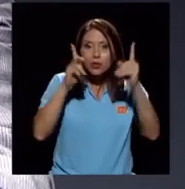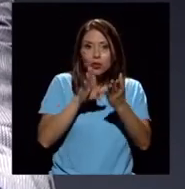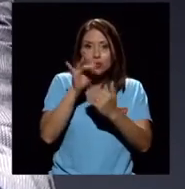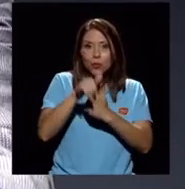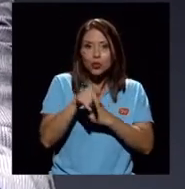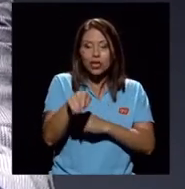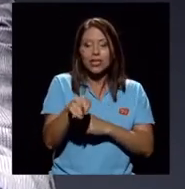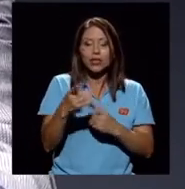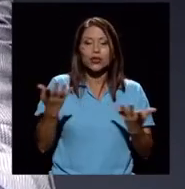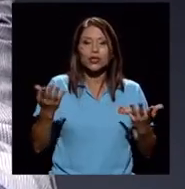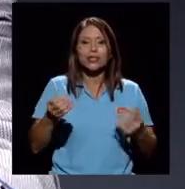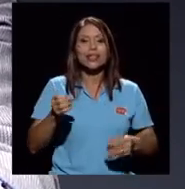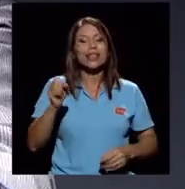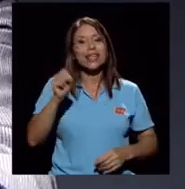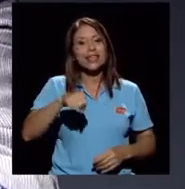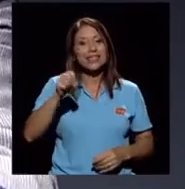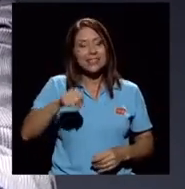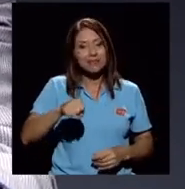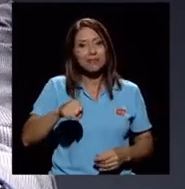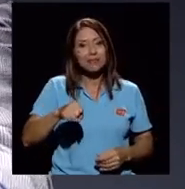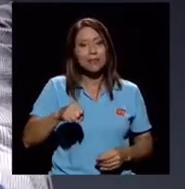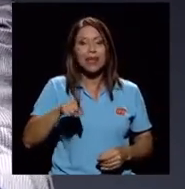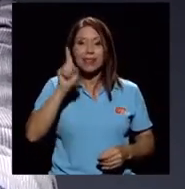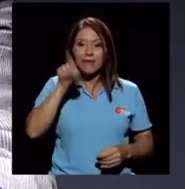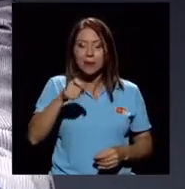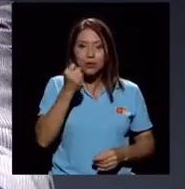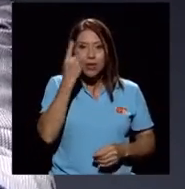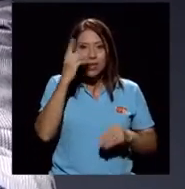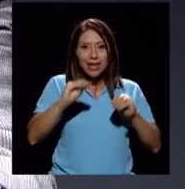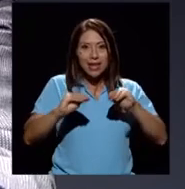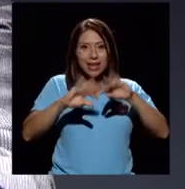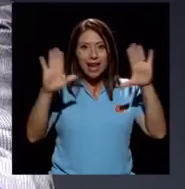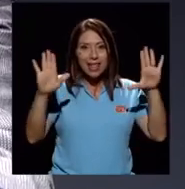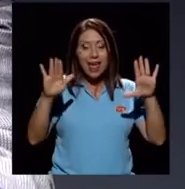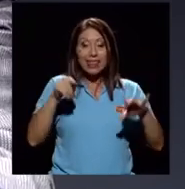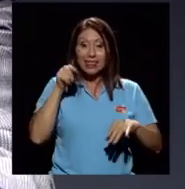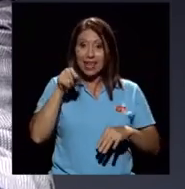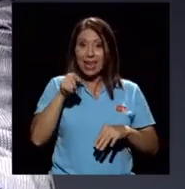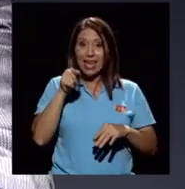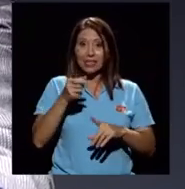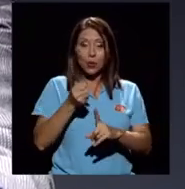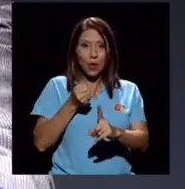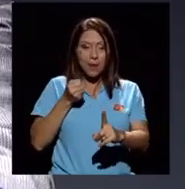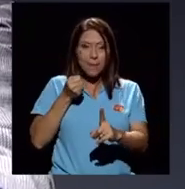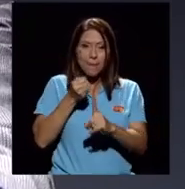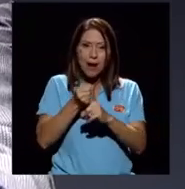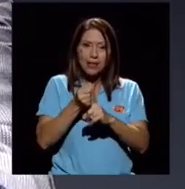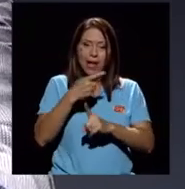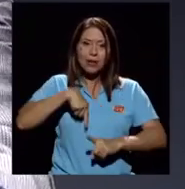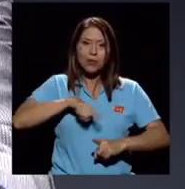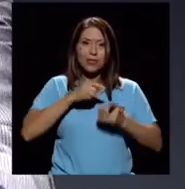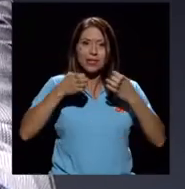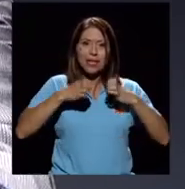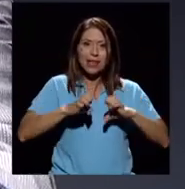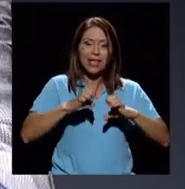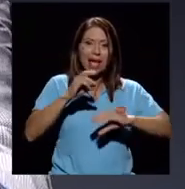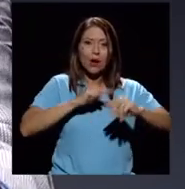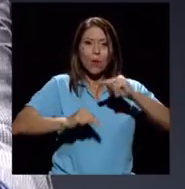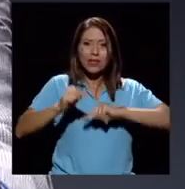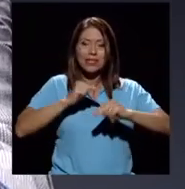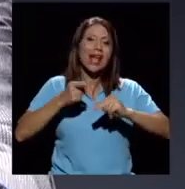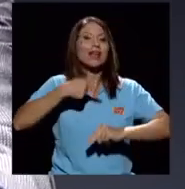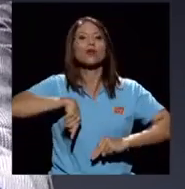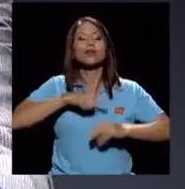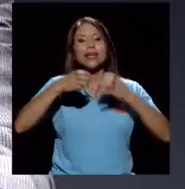e insisto tener claridad de que esto va a impactar nuestra estrategia comercial estrategia de estado